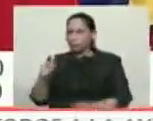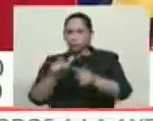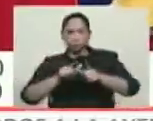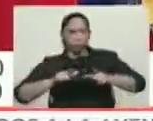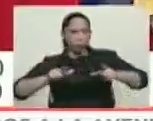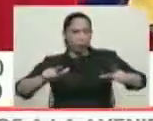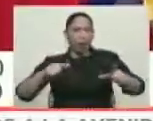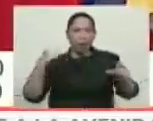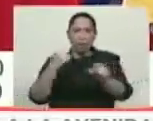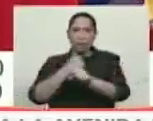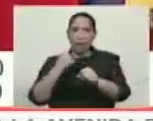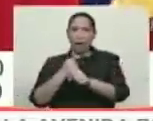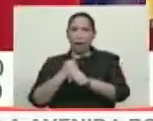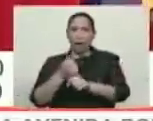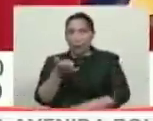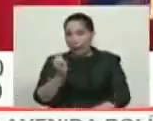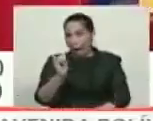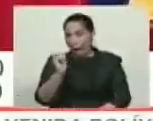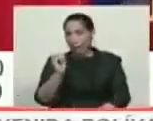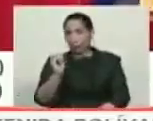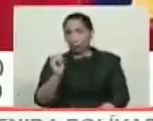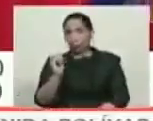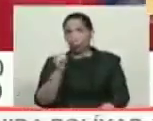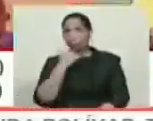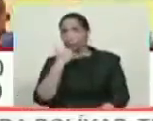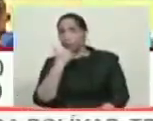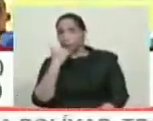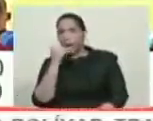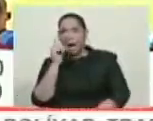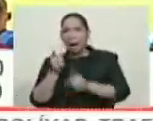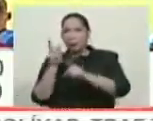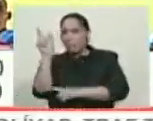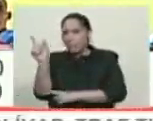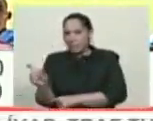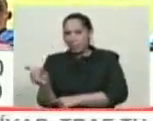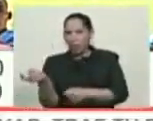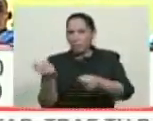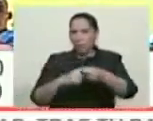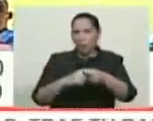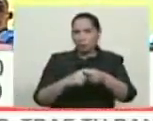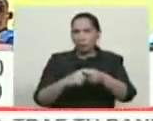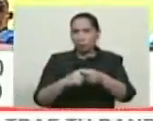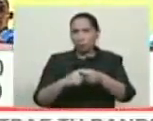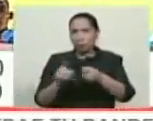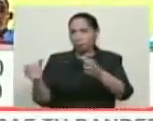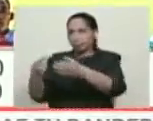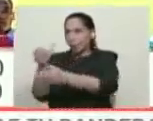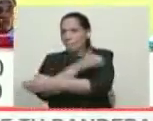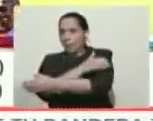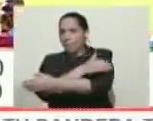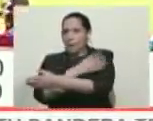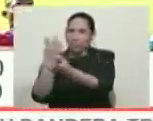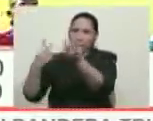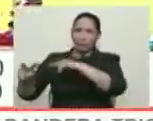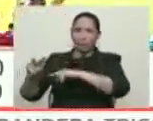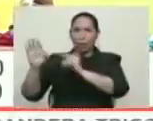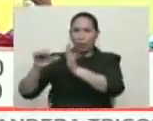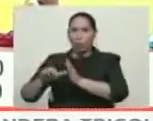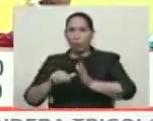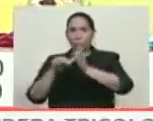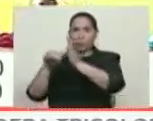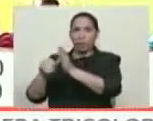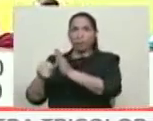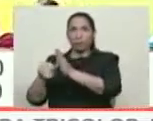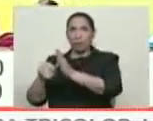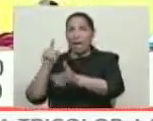trabajo, que si hay al menos un infiltrado de esas cúpulas traidoras y corruptas,